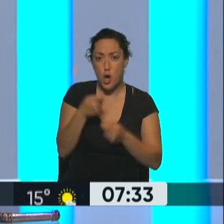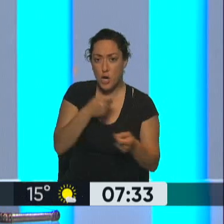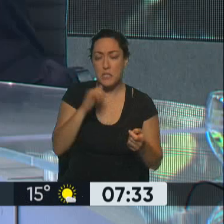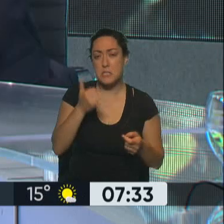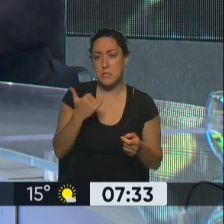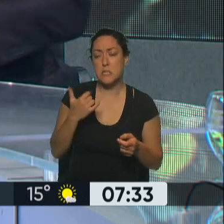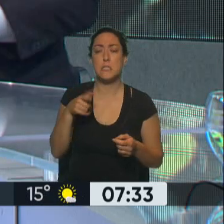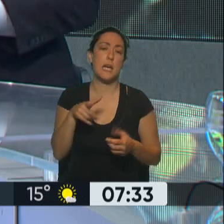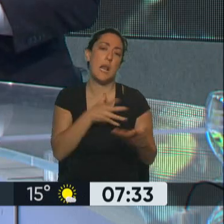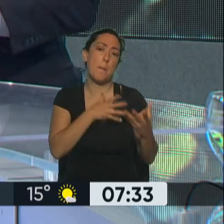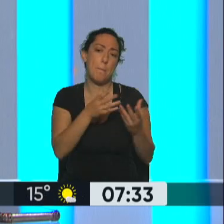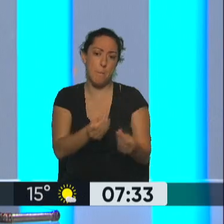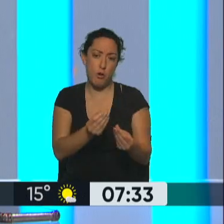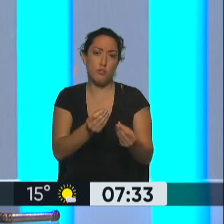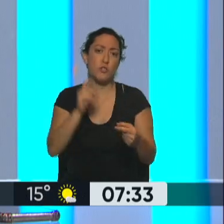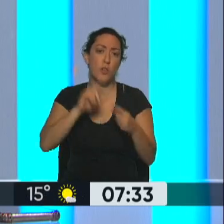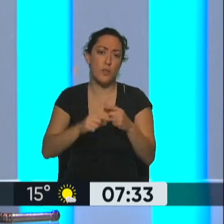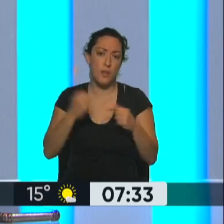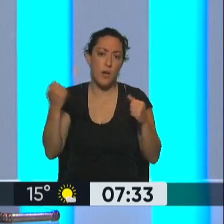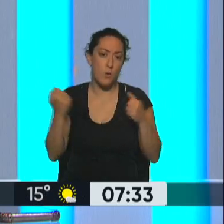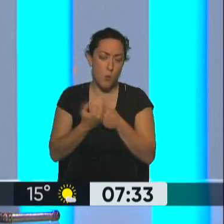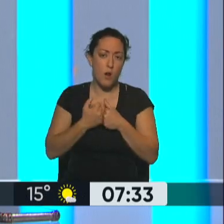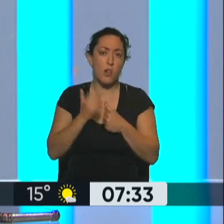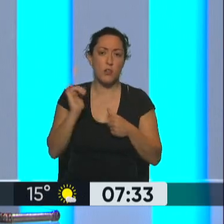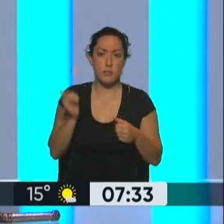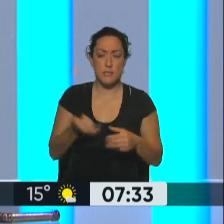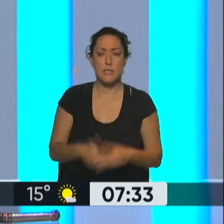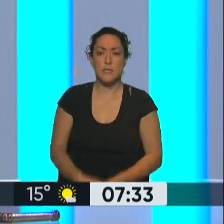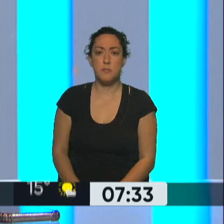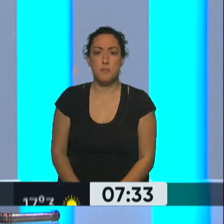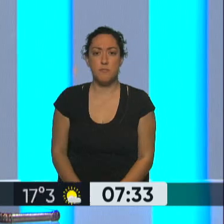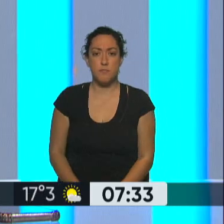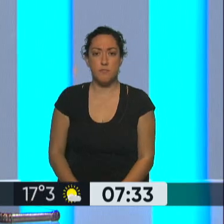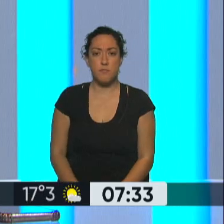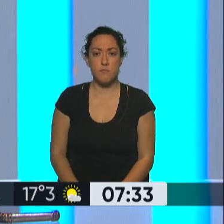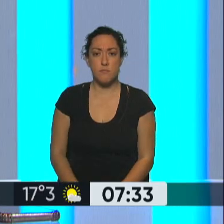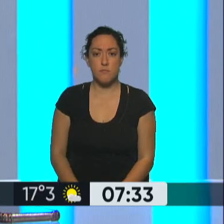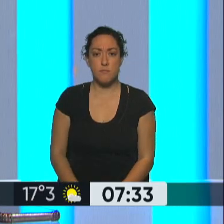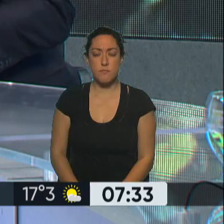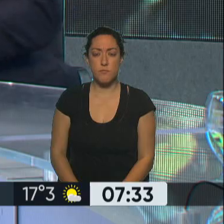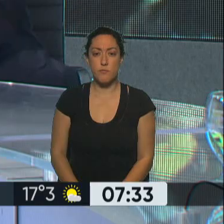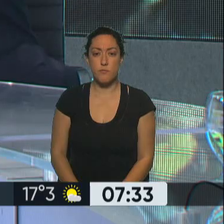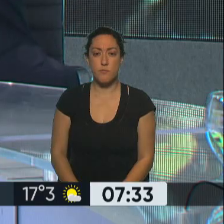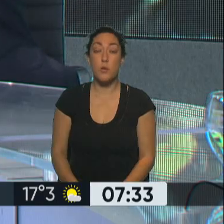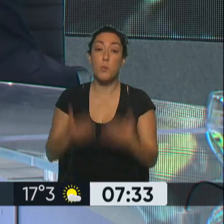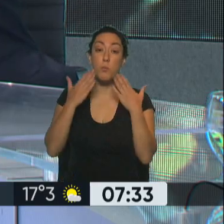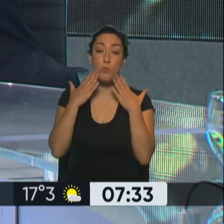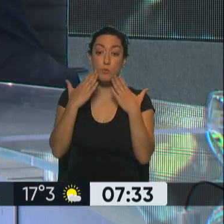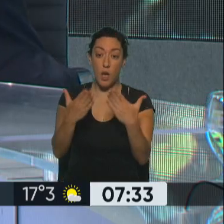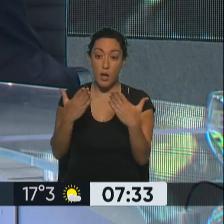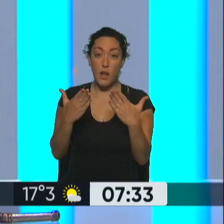fiscalizadores. acompañó lo que es el A la acuerdo Libertad entre La Libertad Avanza y Y Mauricio Macri. Sí. Bueno. Muchas gracias, Fer,